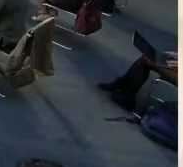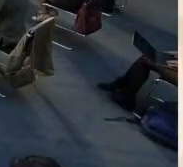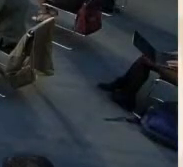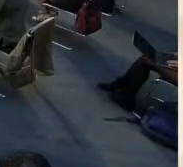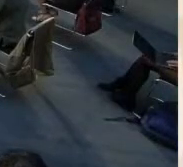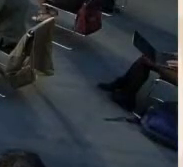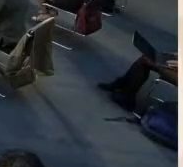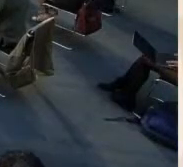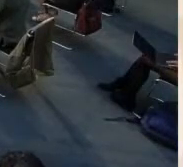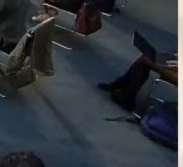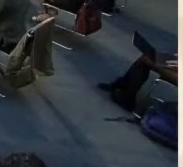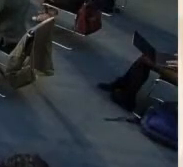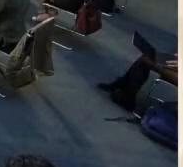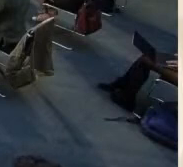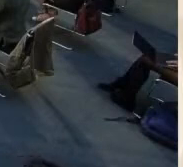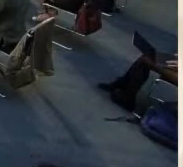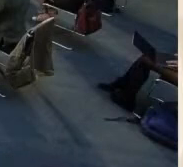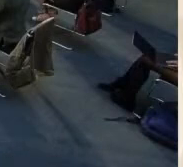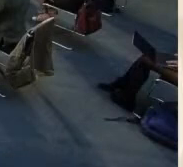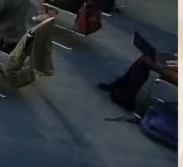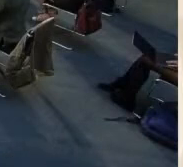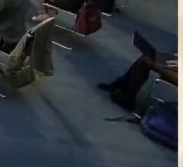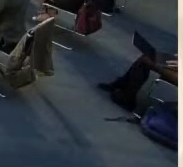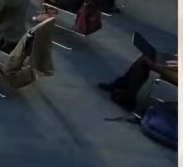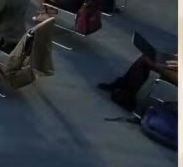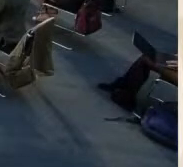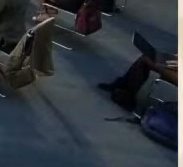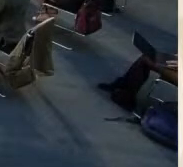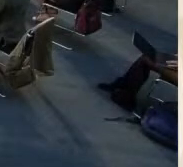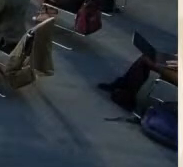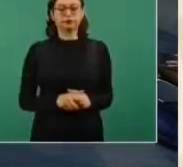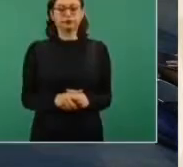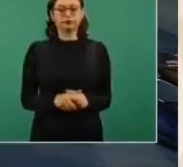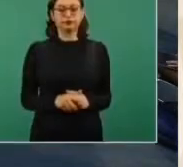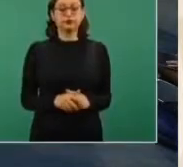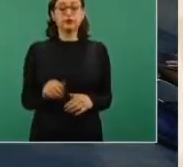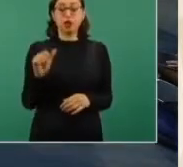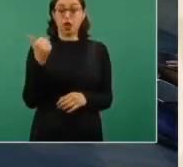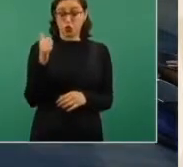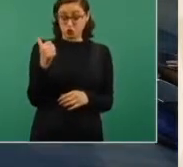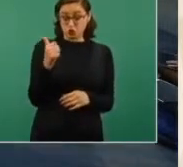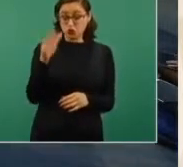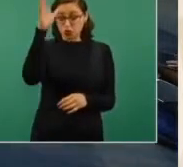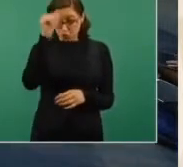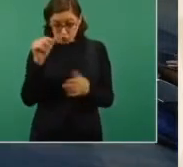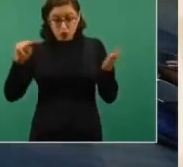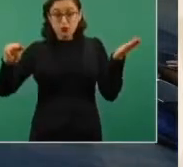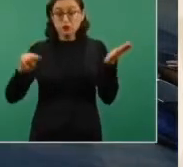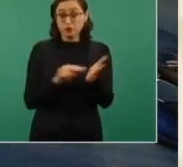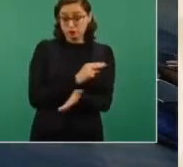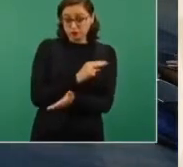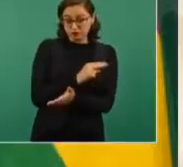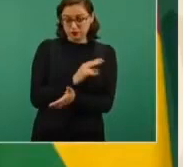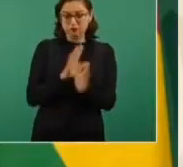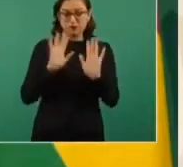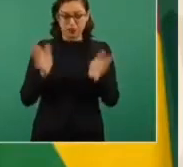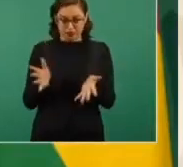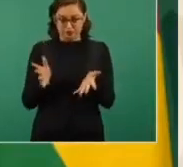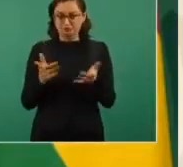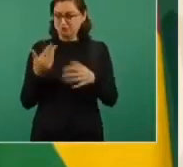rasgos, señor presidente, con su promoción, para entonces hacer la transferencia de tecnología. Se